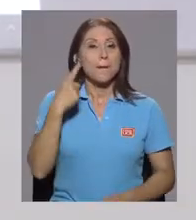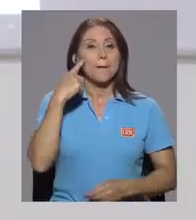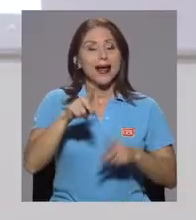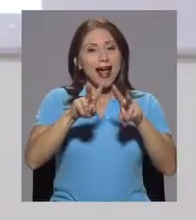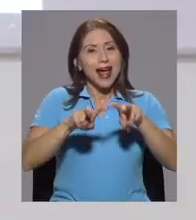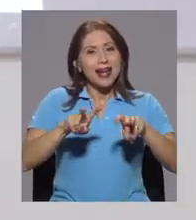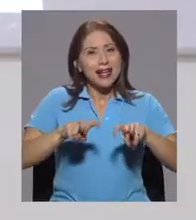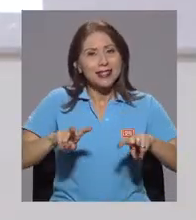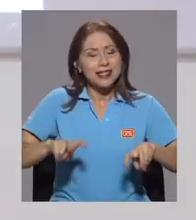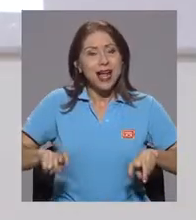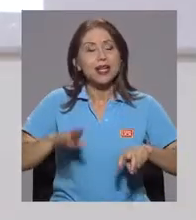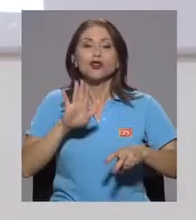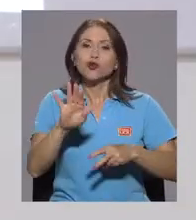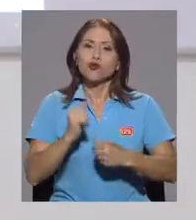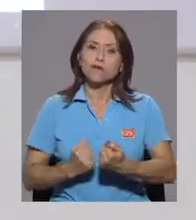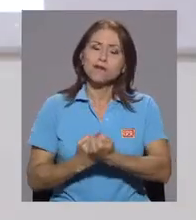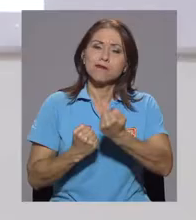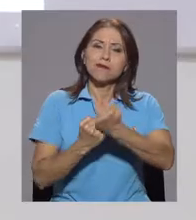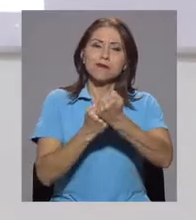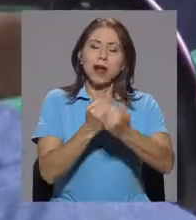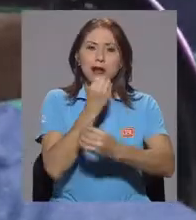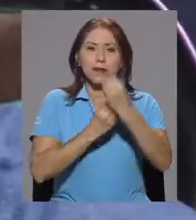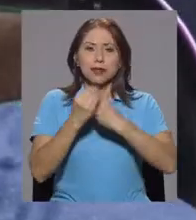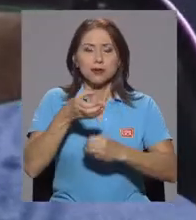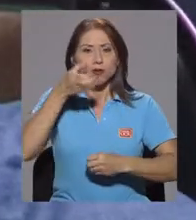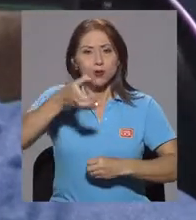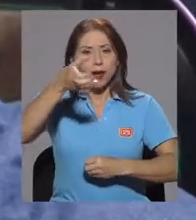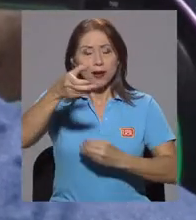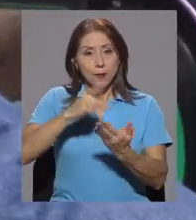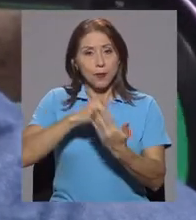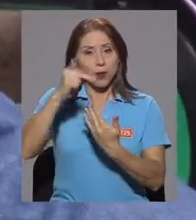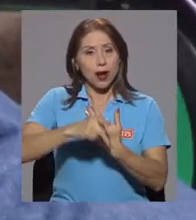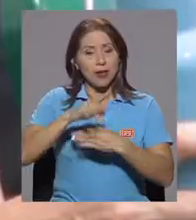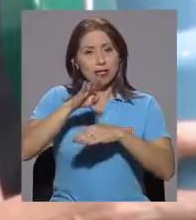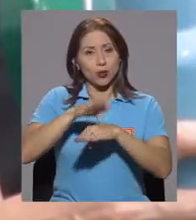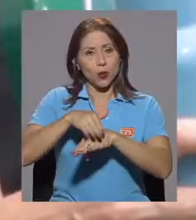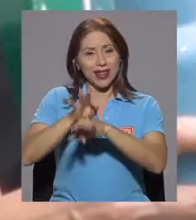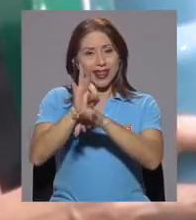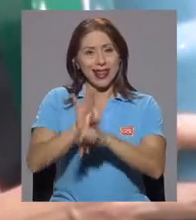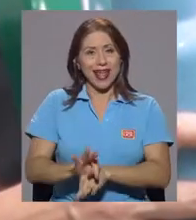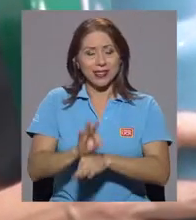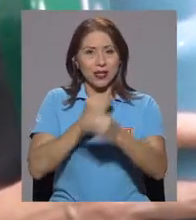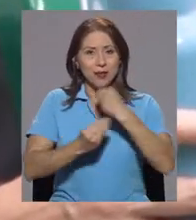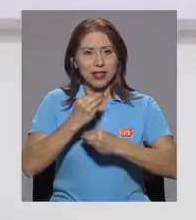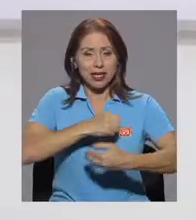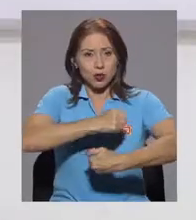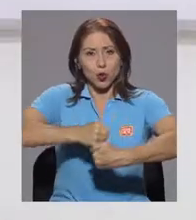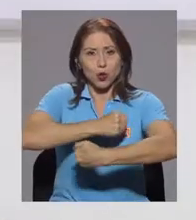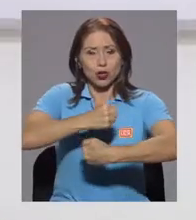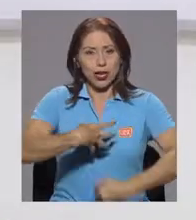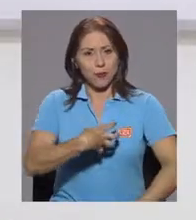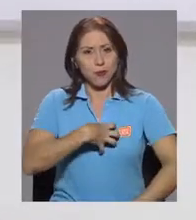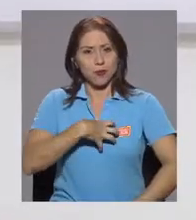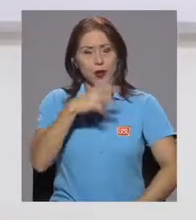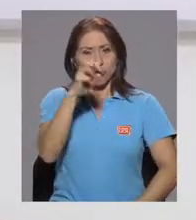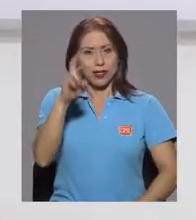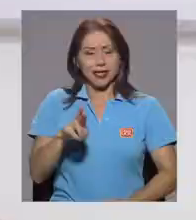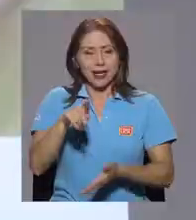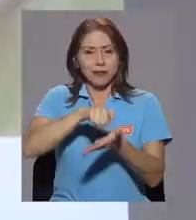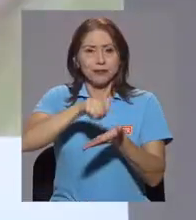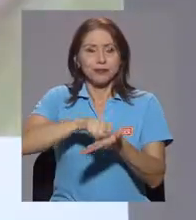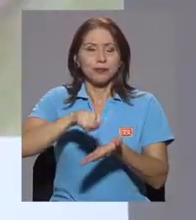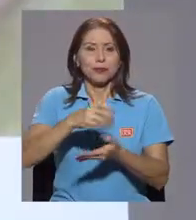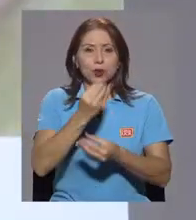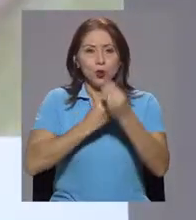su aporte alimenticio y cultural al país, el Programa sobre Tradiciones Alimentarias y Cocina Patrimonial de Costa Rica de la Escuela de Nutrición